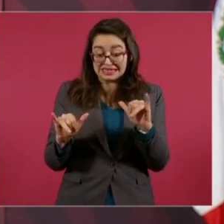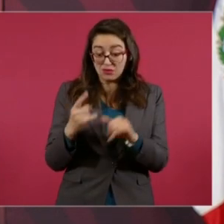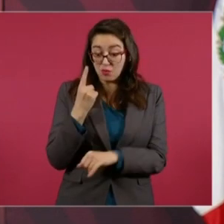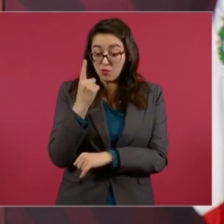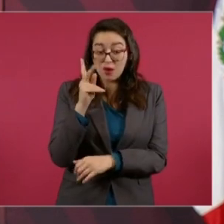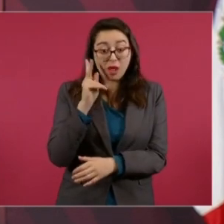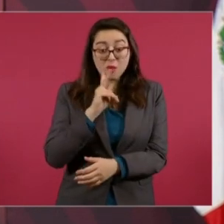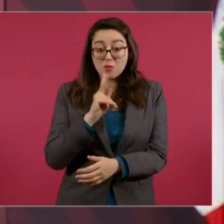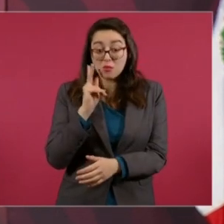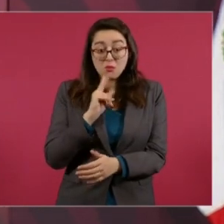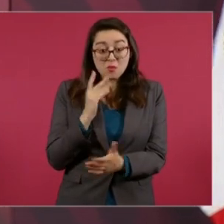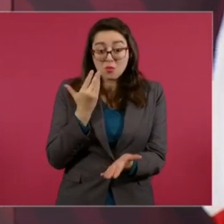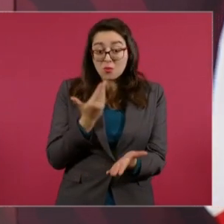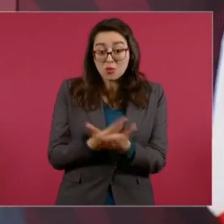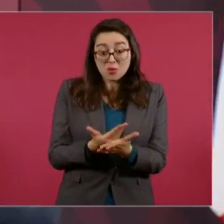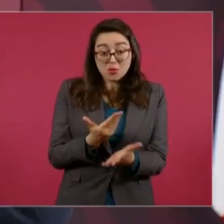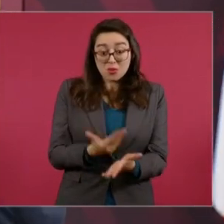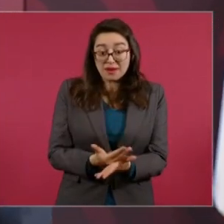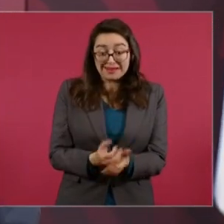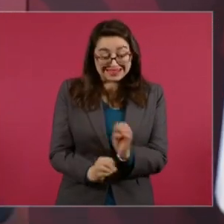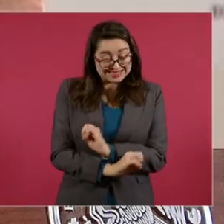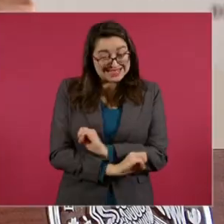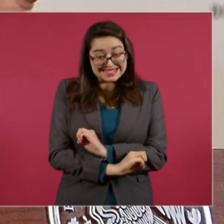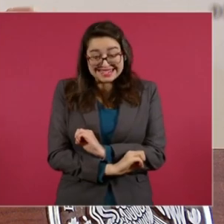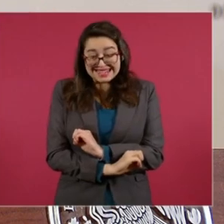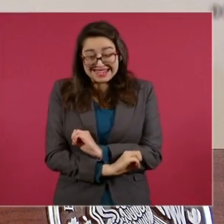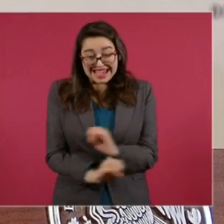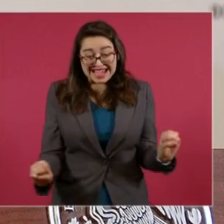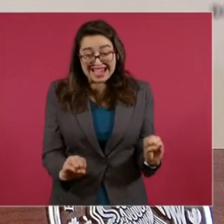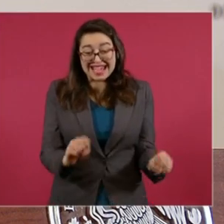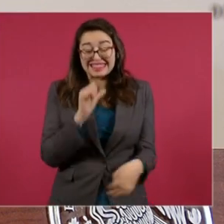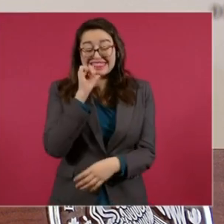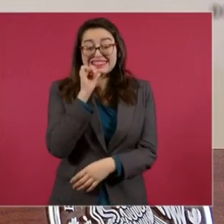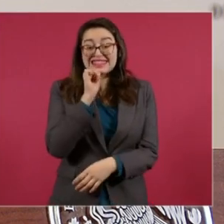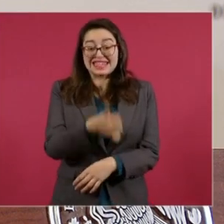Nada, una lanzada.